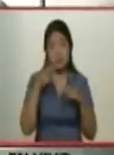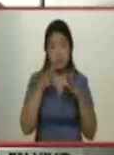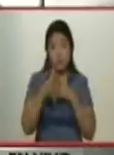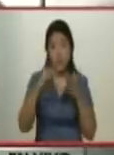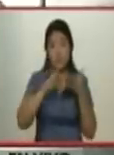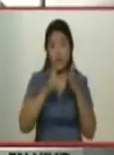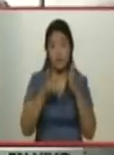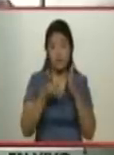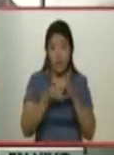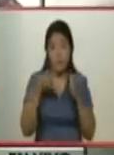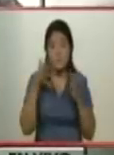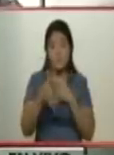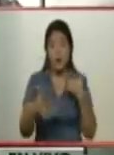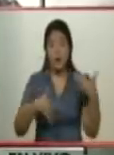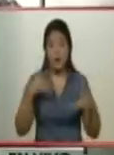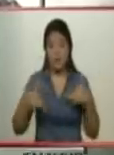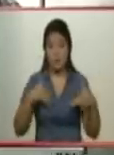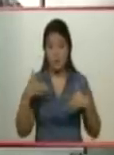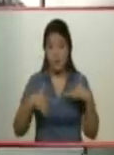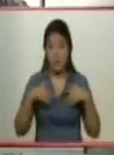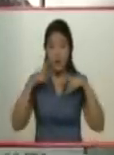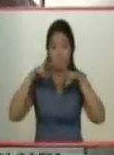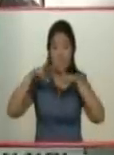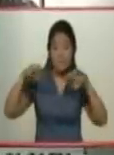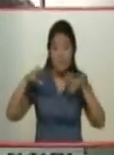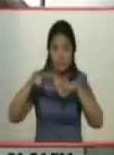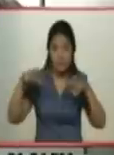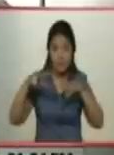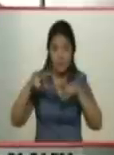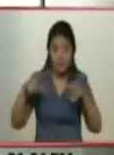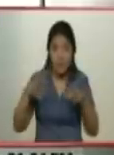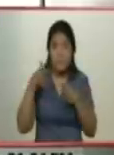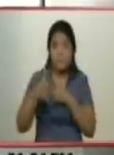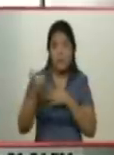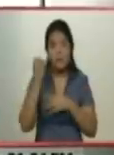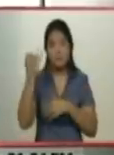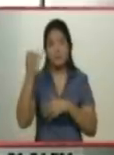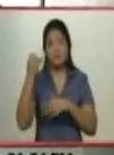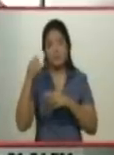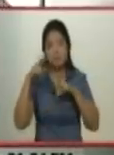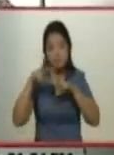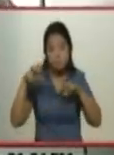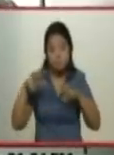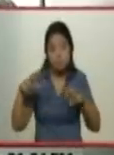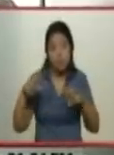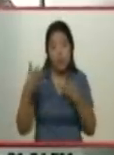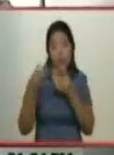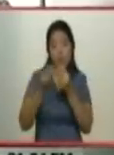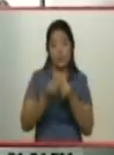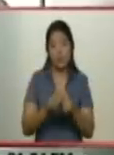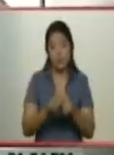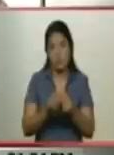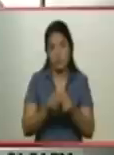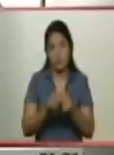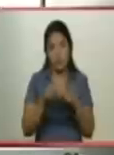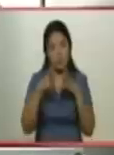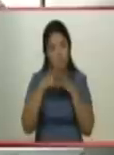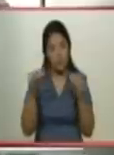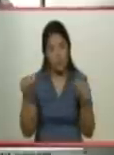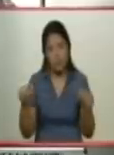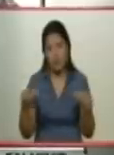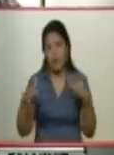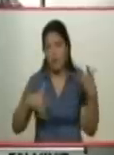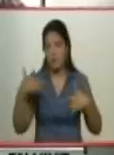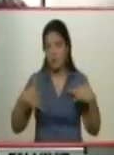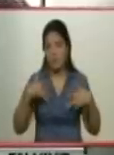estratégico para la actividad de la investigación criminal y aportes de inteligencia criminal junto con toda la